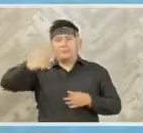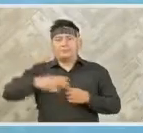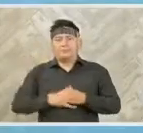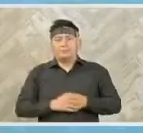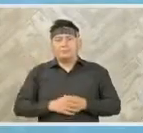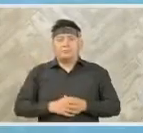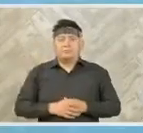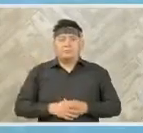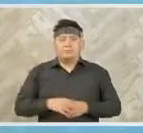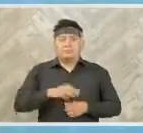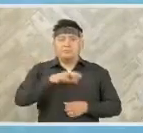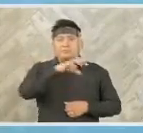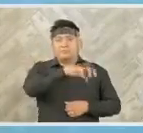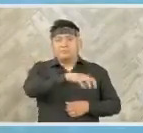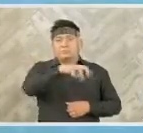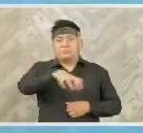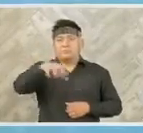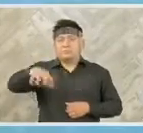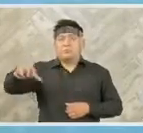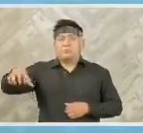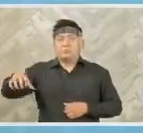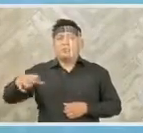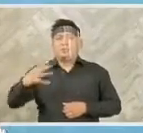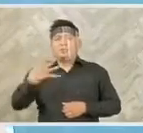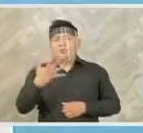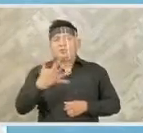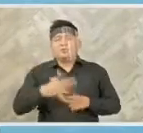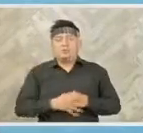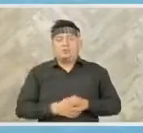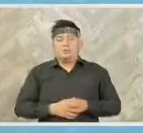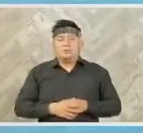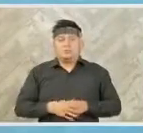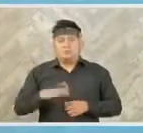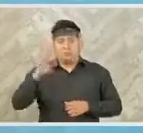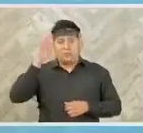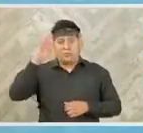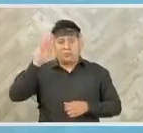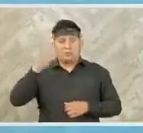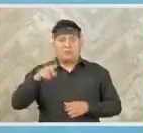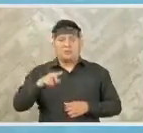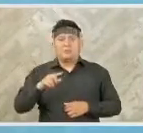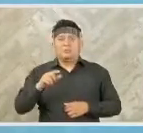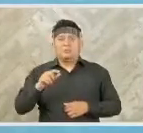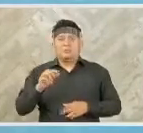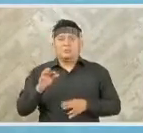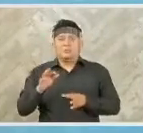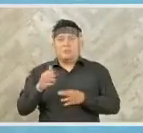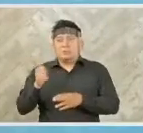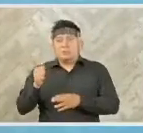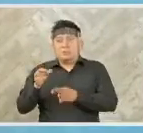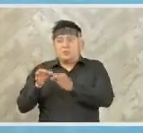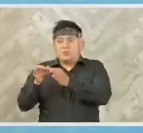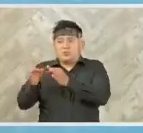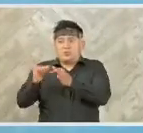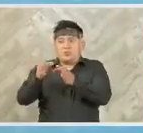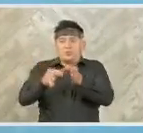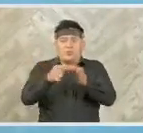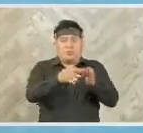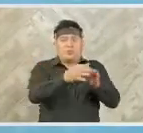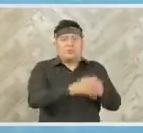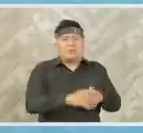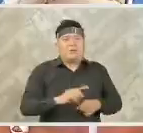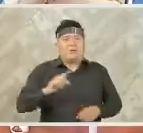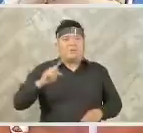9 inspecciones de policía, en nuestras 5 comisarías, con presencia con 10 corregidores en la zona rural, como